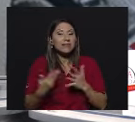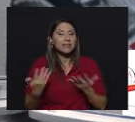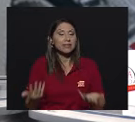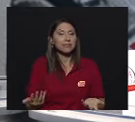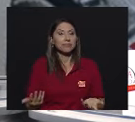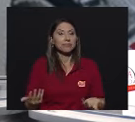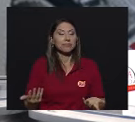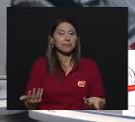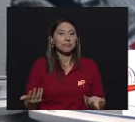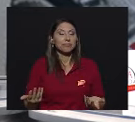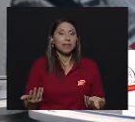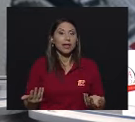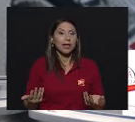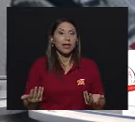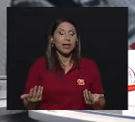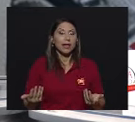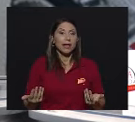en